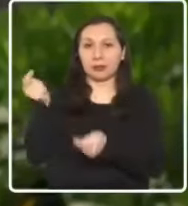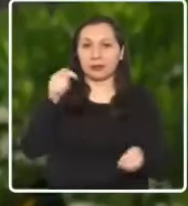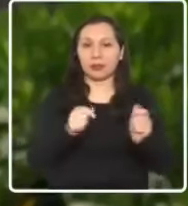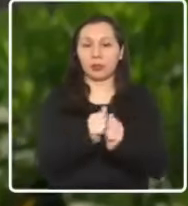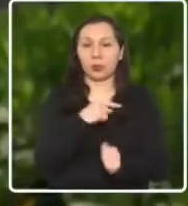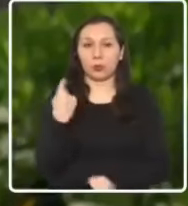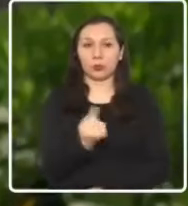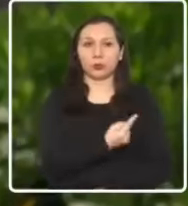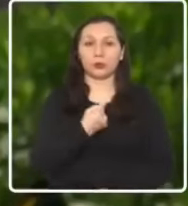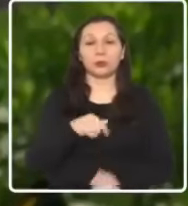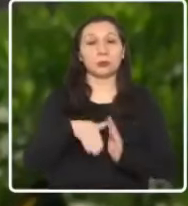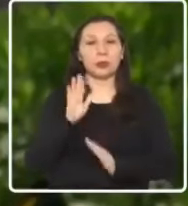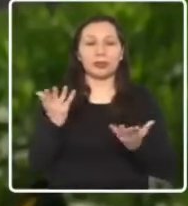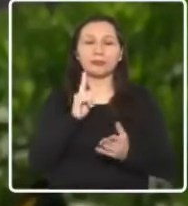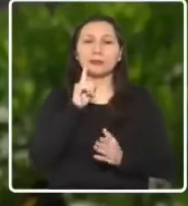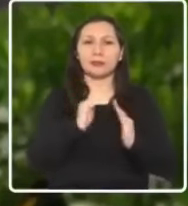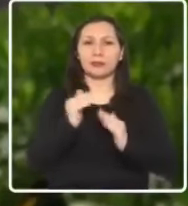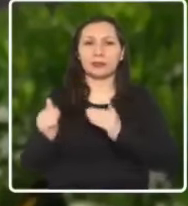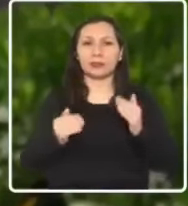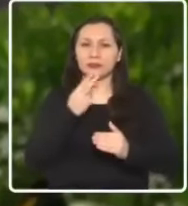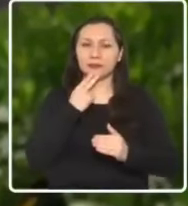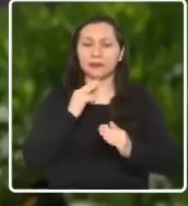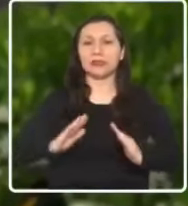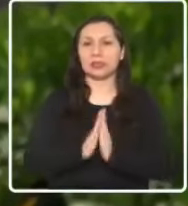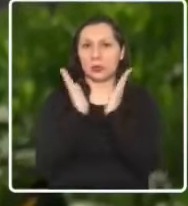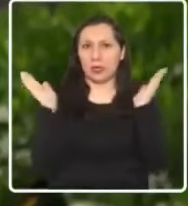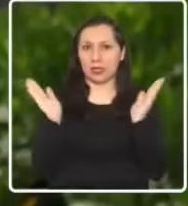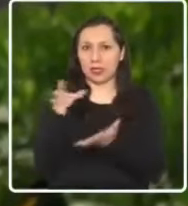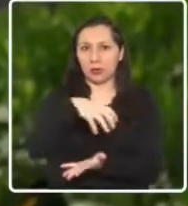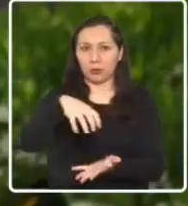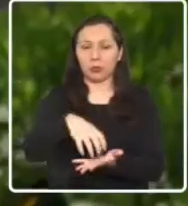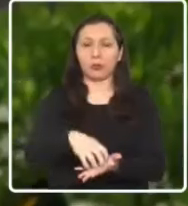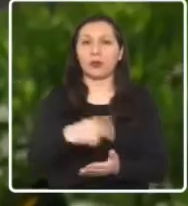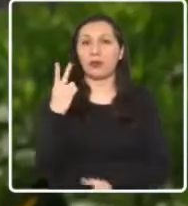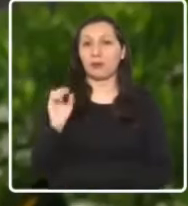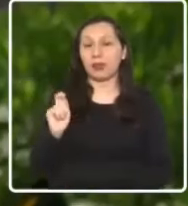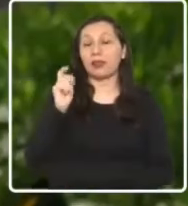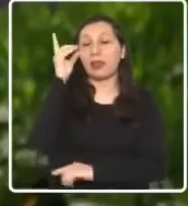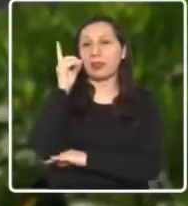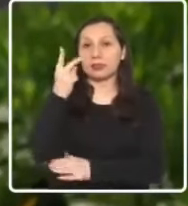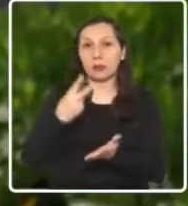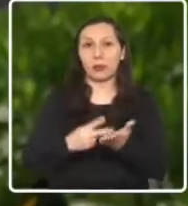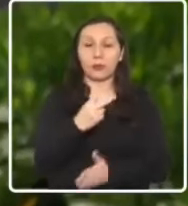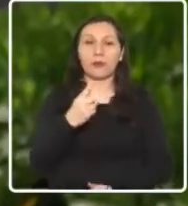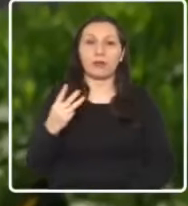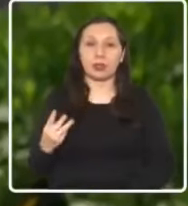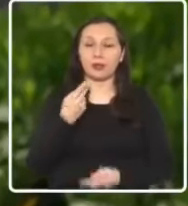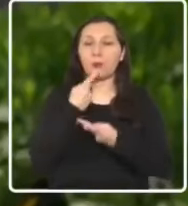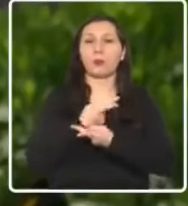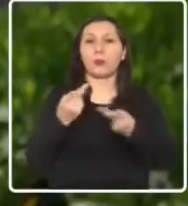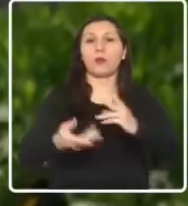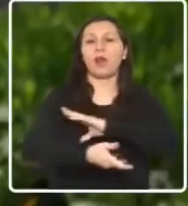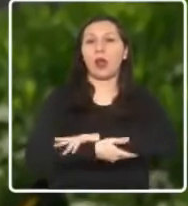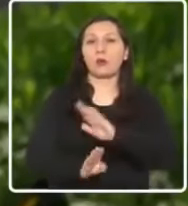con nosotros y sobre todo los vecinos y vecinas de San Joaquín. El 20 de diciembre del 2023 se dio a conocer